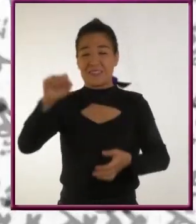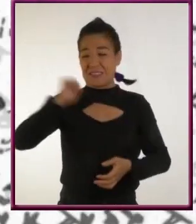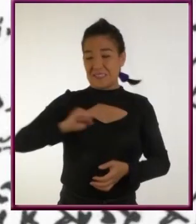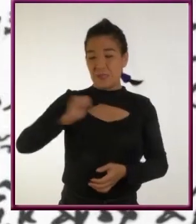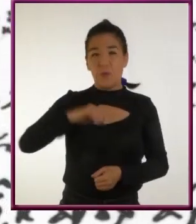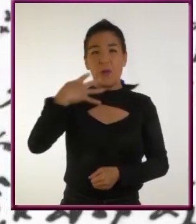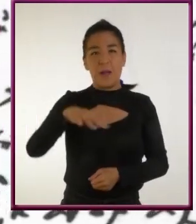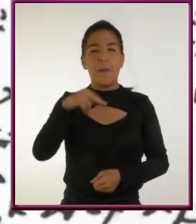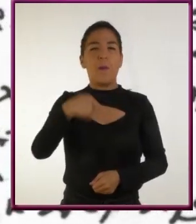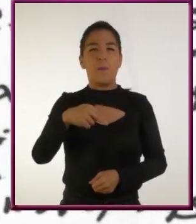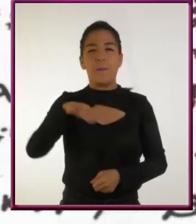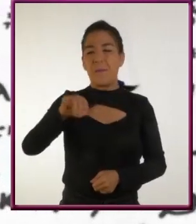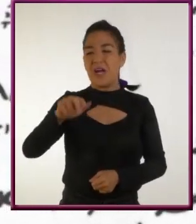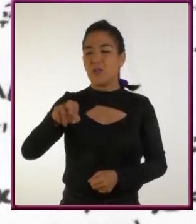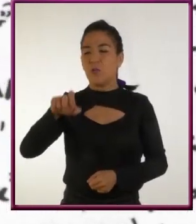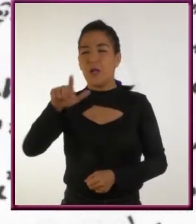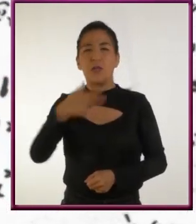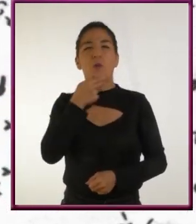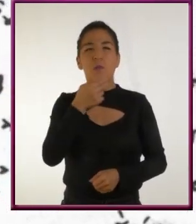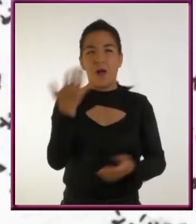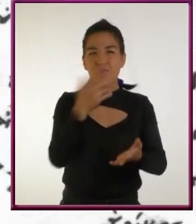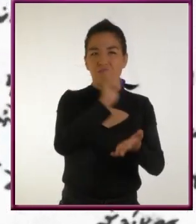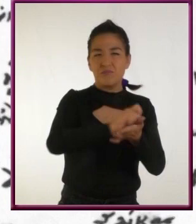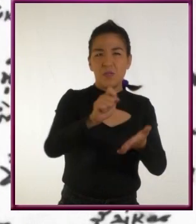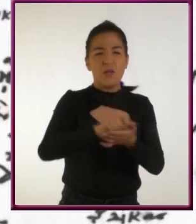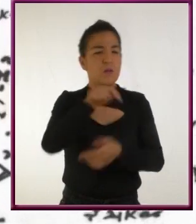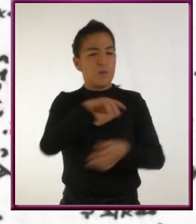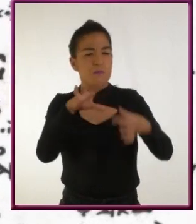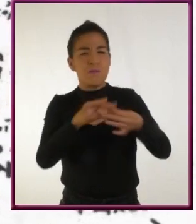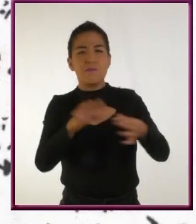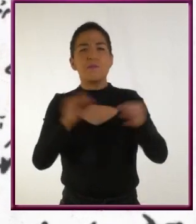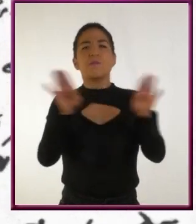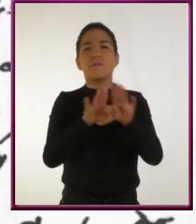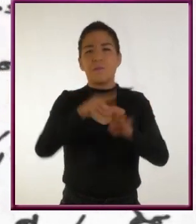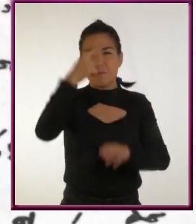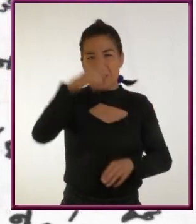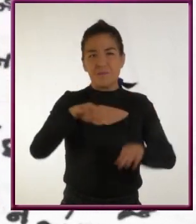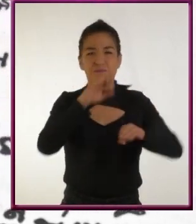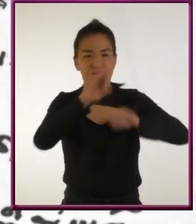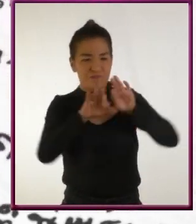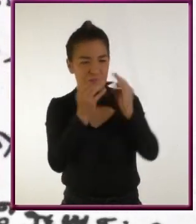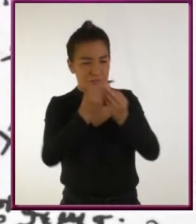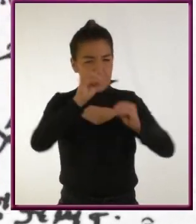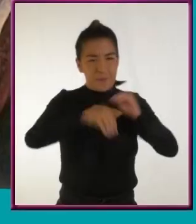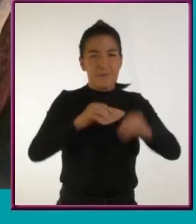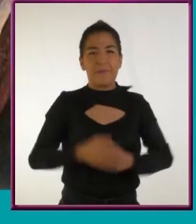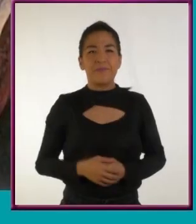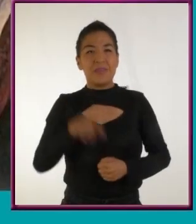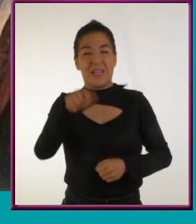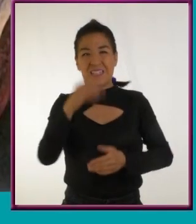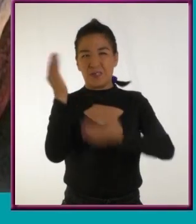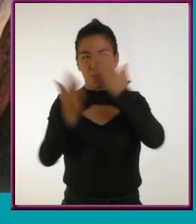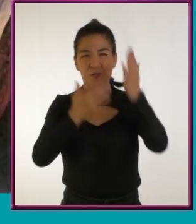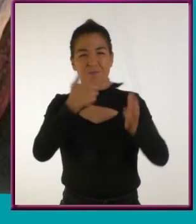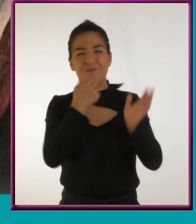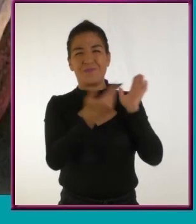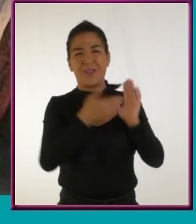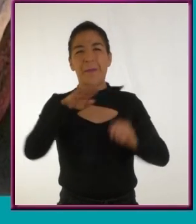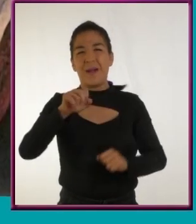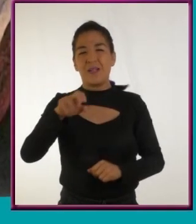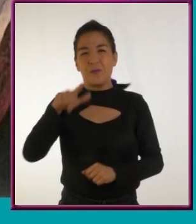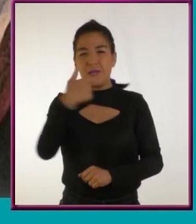del siglo XIV de Manuel Moscópulo, donde se explican algunos métodos para construirlos. El estudio de